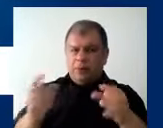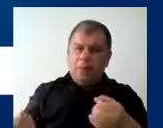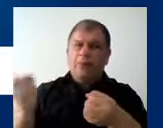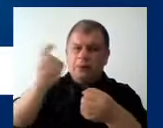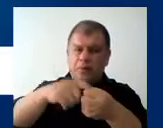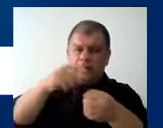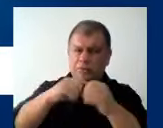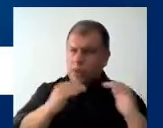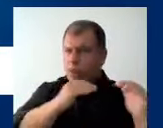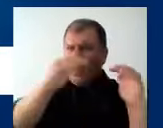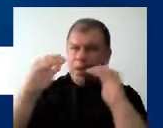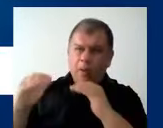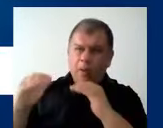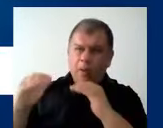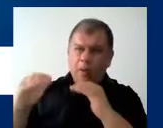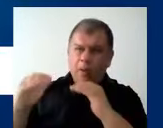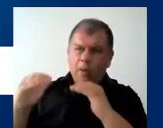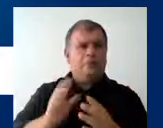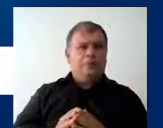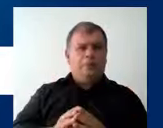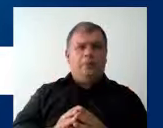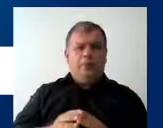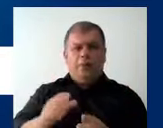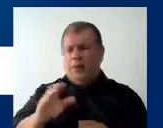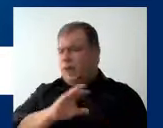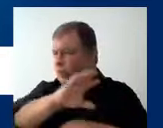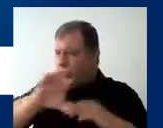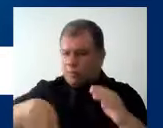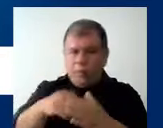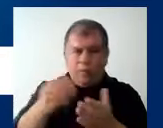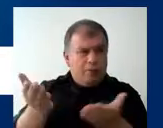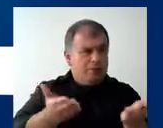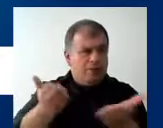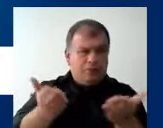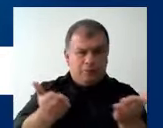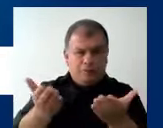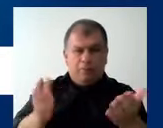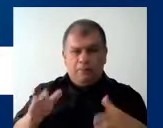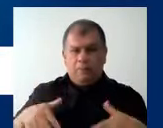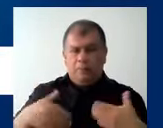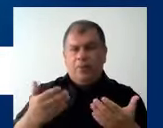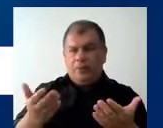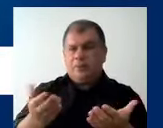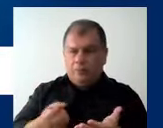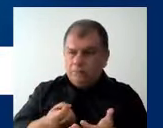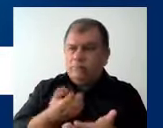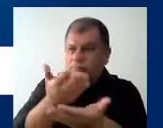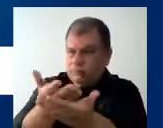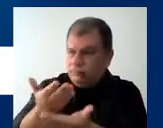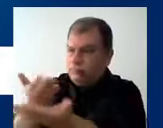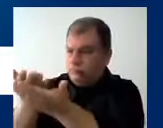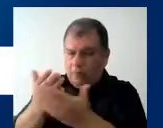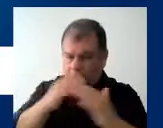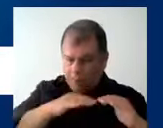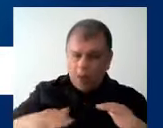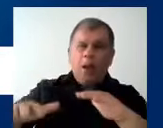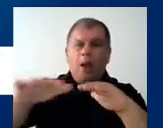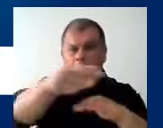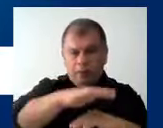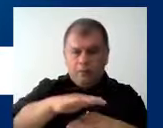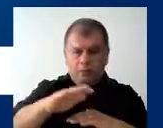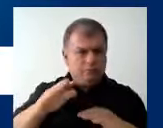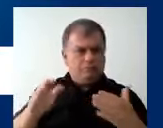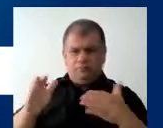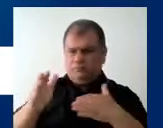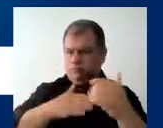participación en igualdad de condiciones, es decir, que todos los servicios puedan ser ofrecidos para todas, sin